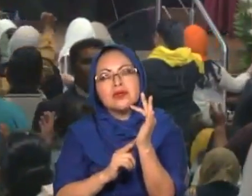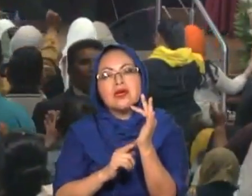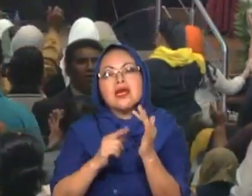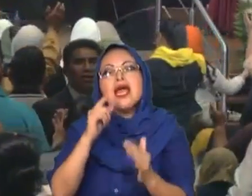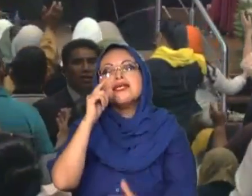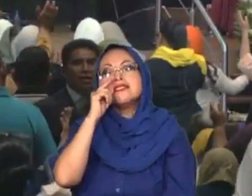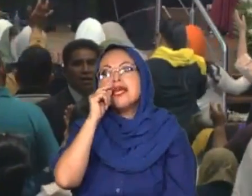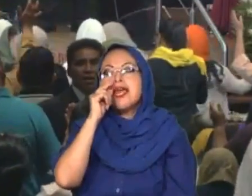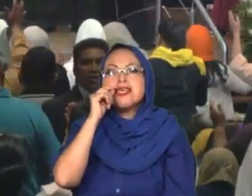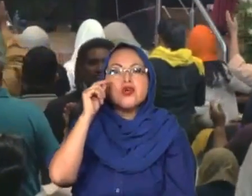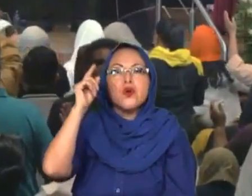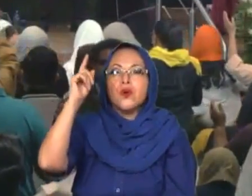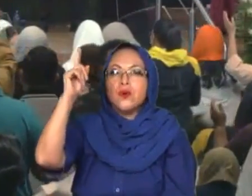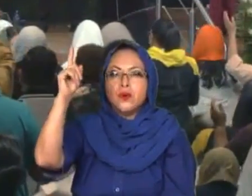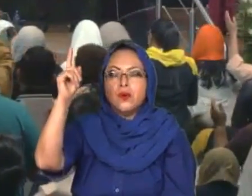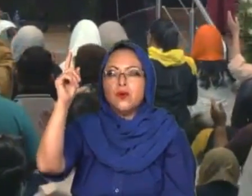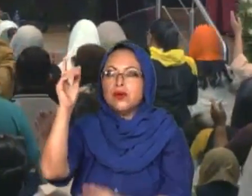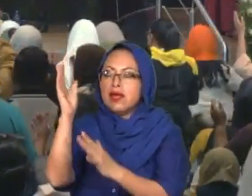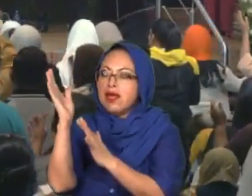Señor